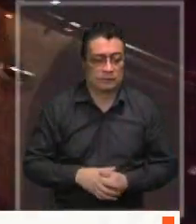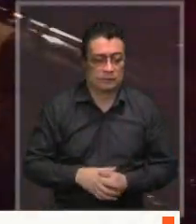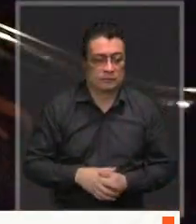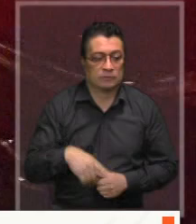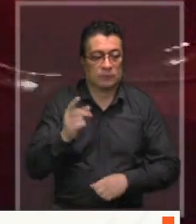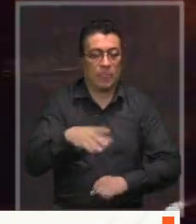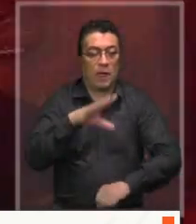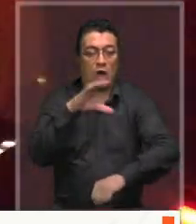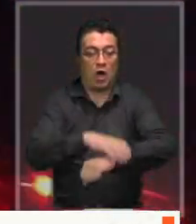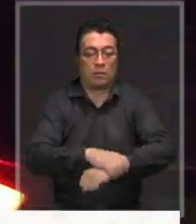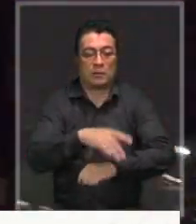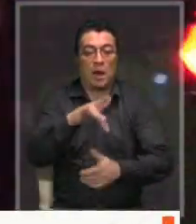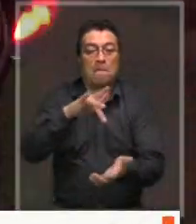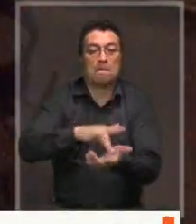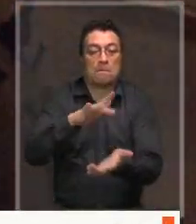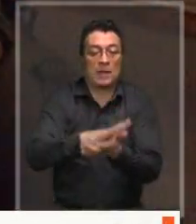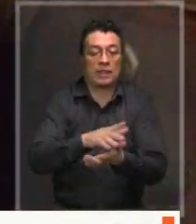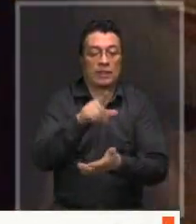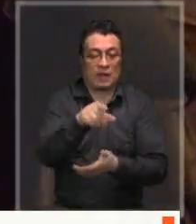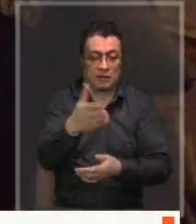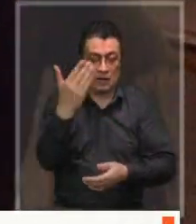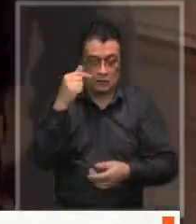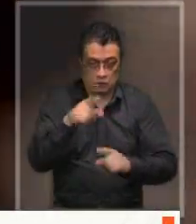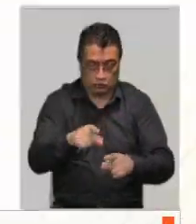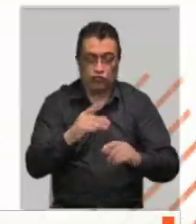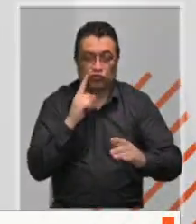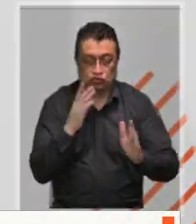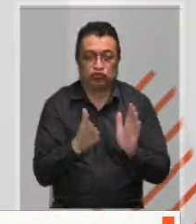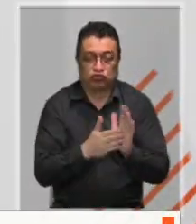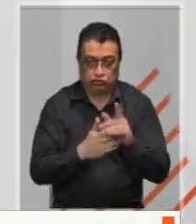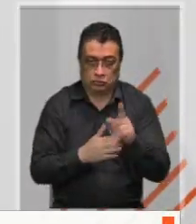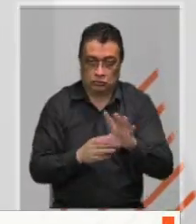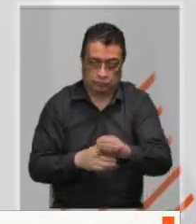dieron una orden pendiente, empezaron su paso ya.